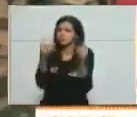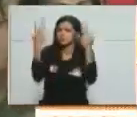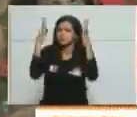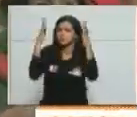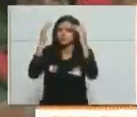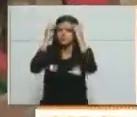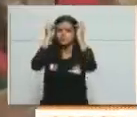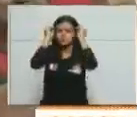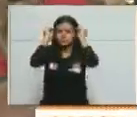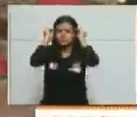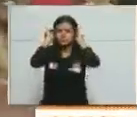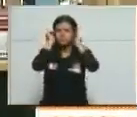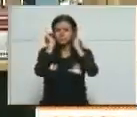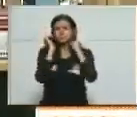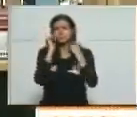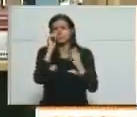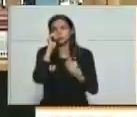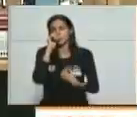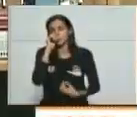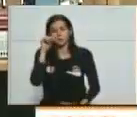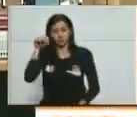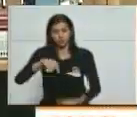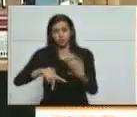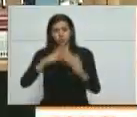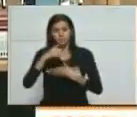Este programa lo viene a dar hasta el perro.